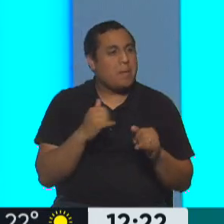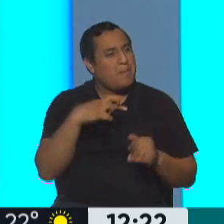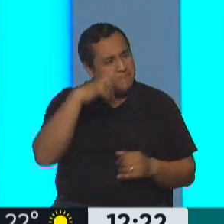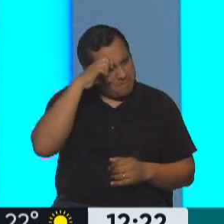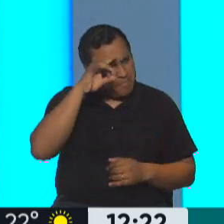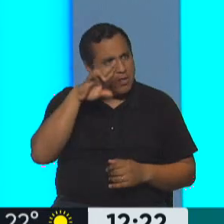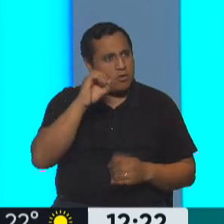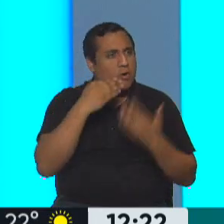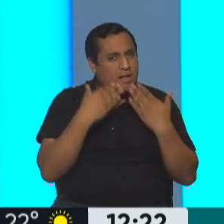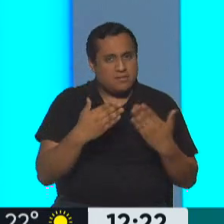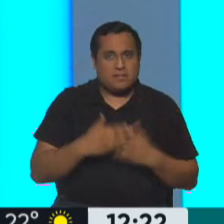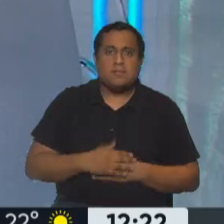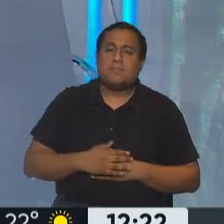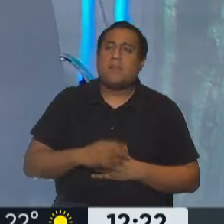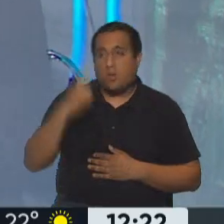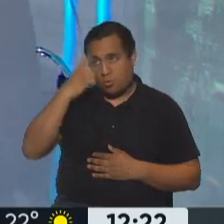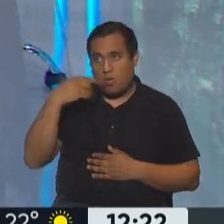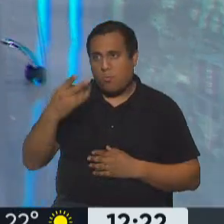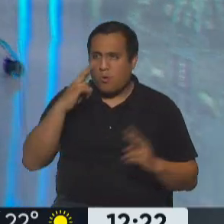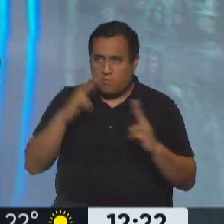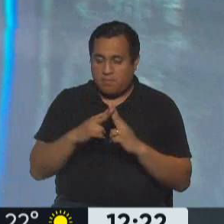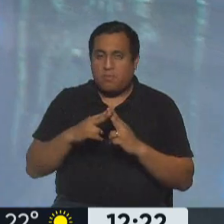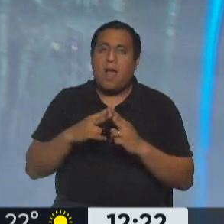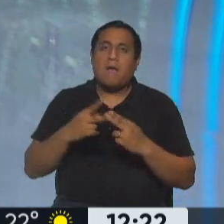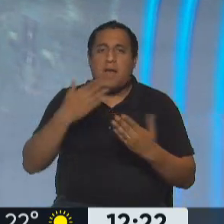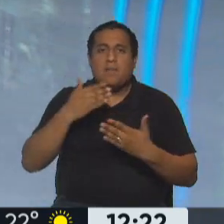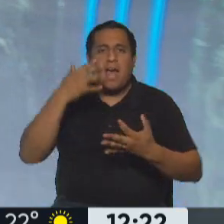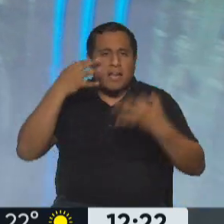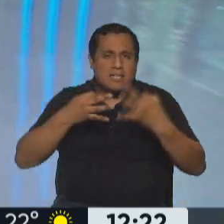como siempre. Con Raúl nos vemos en minutos y seguimos analizando la economía de la República Argentina y lo que viene.